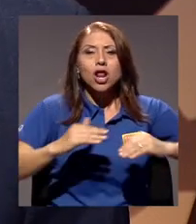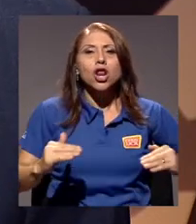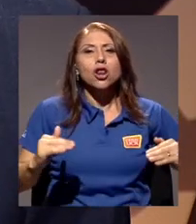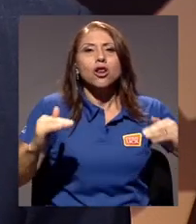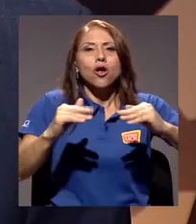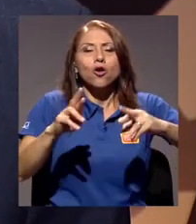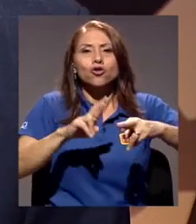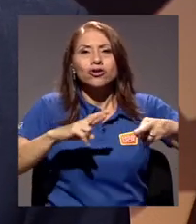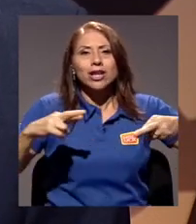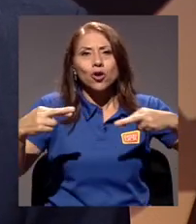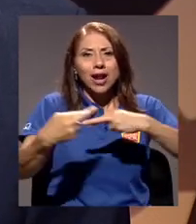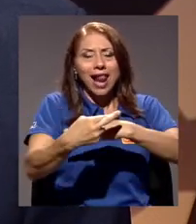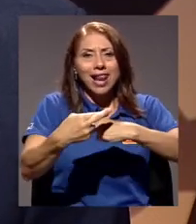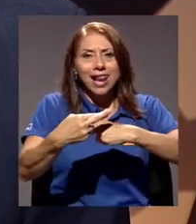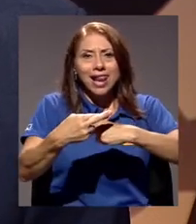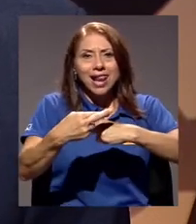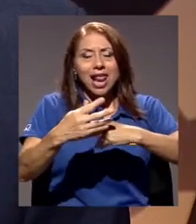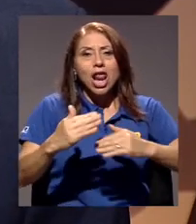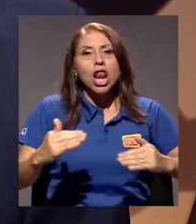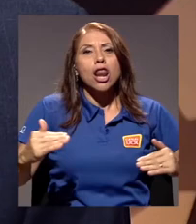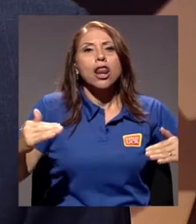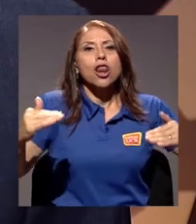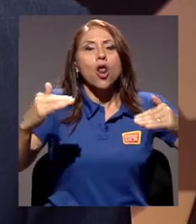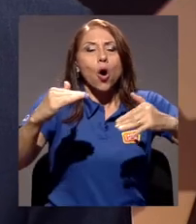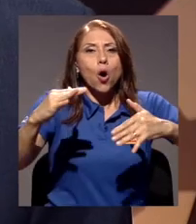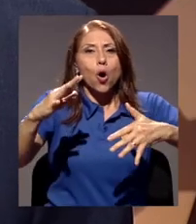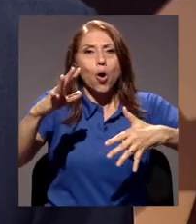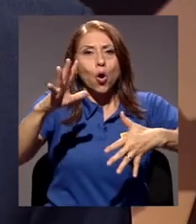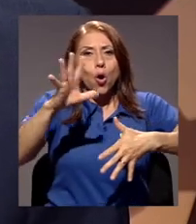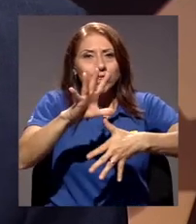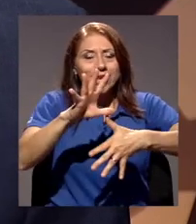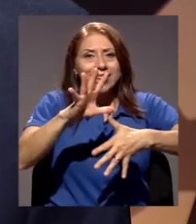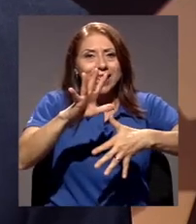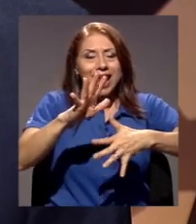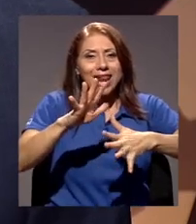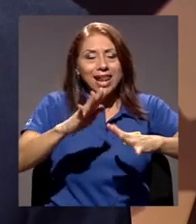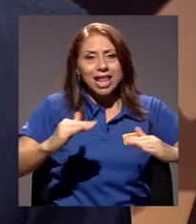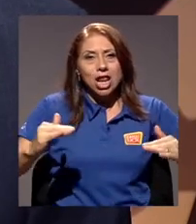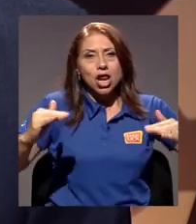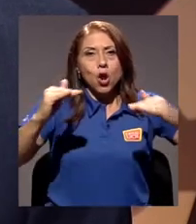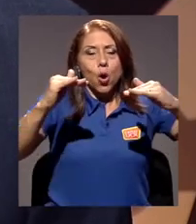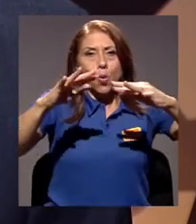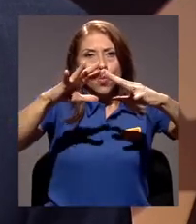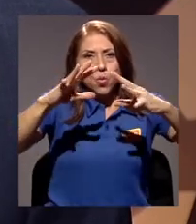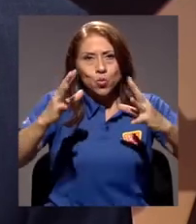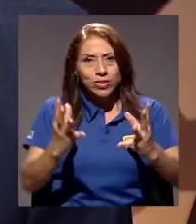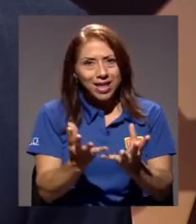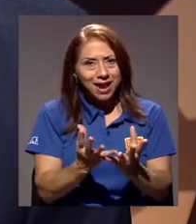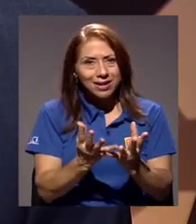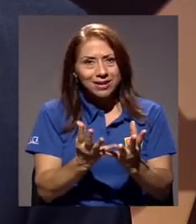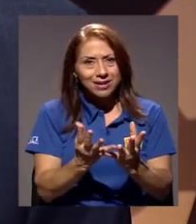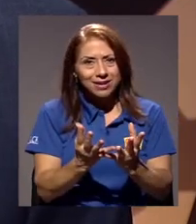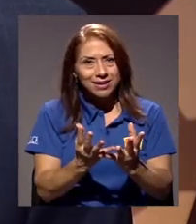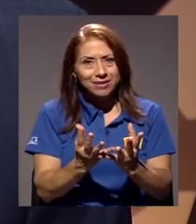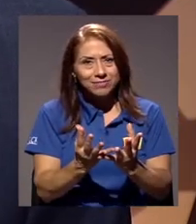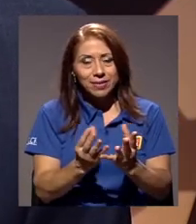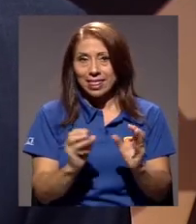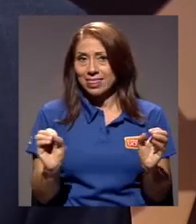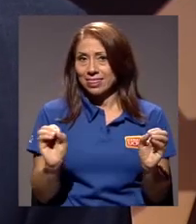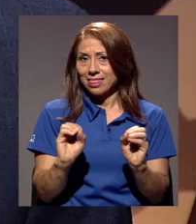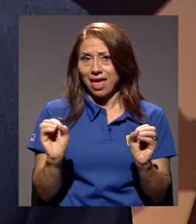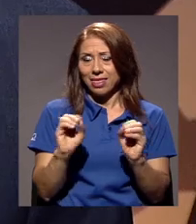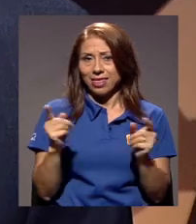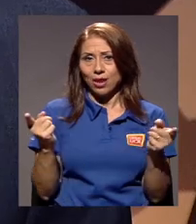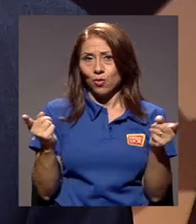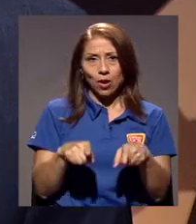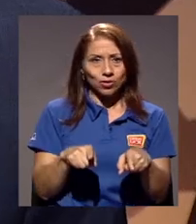lo continental y lo mundial sin nada de lo que acontece